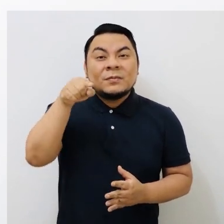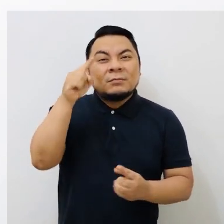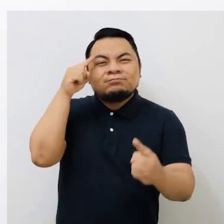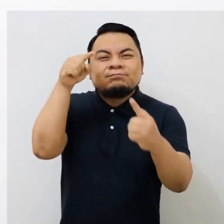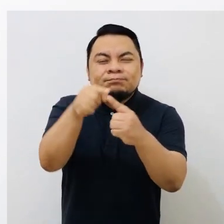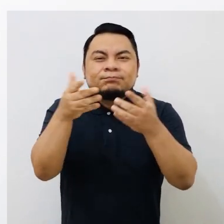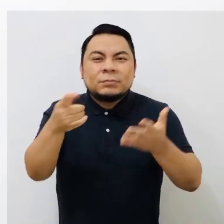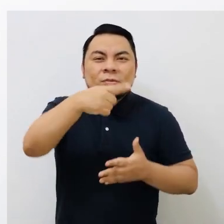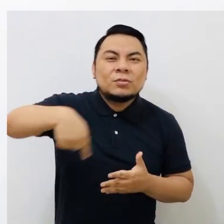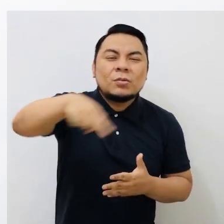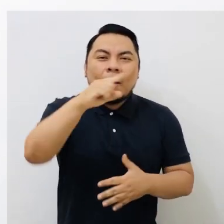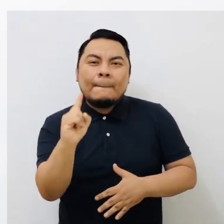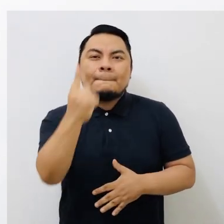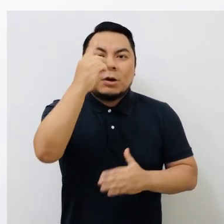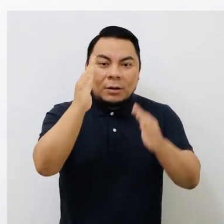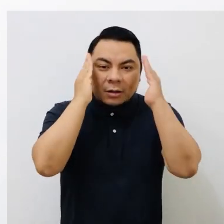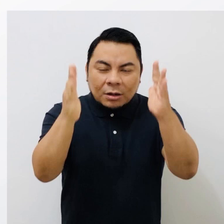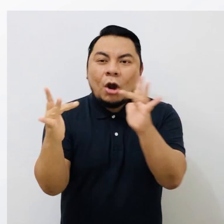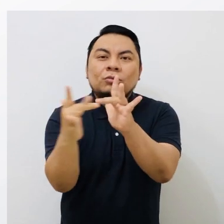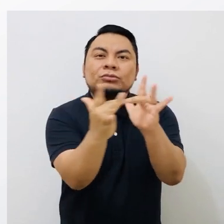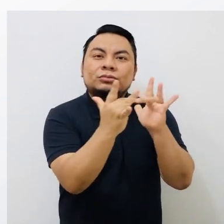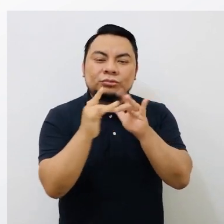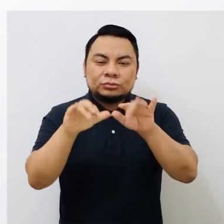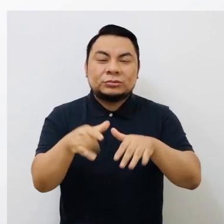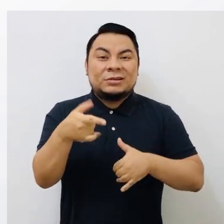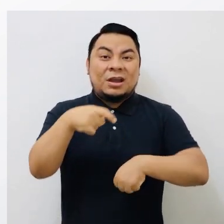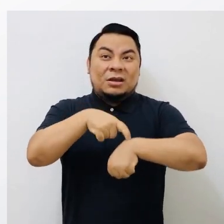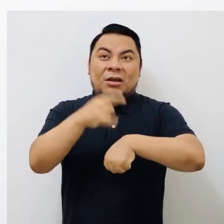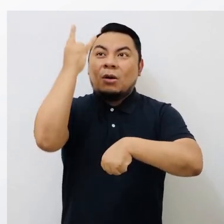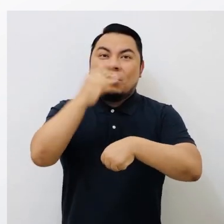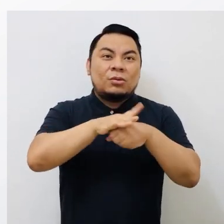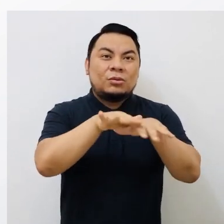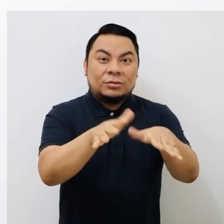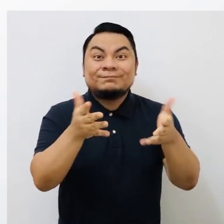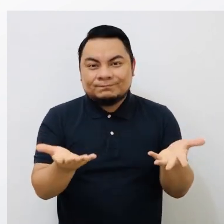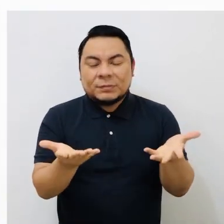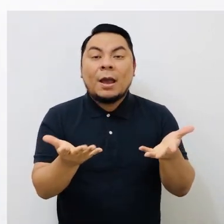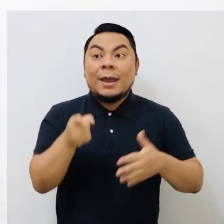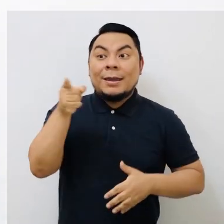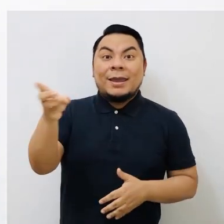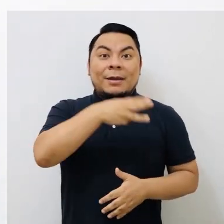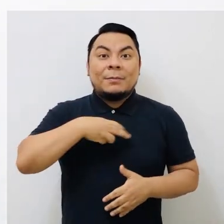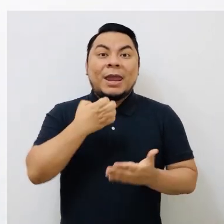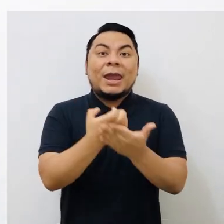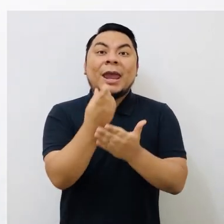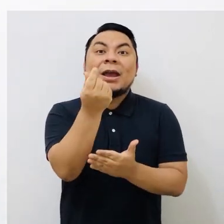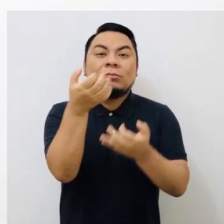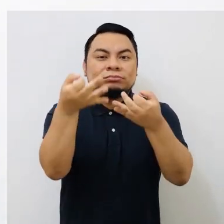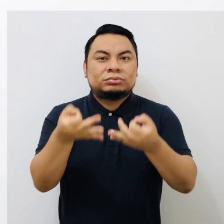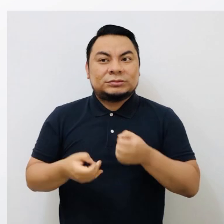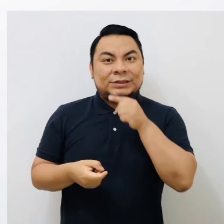Con la finalidad de seguir priorizando una atención virtual durante el estado de emergencia sanitaria, el Ministerio de Economía